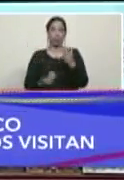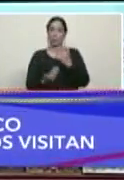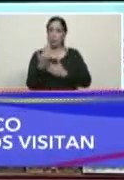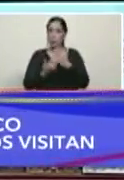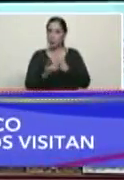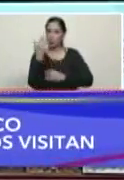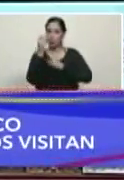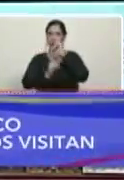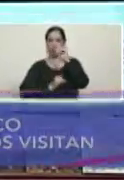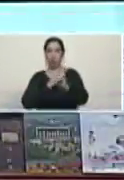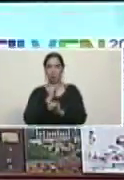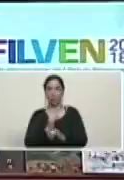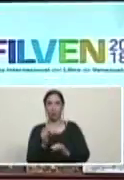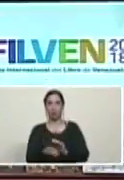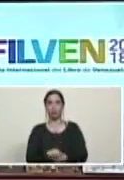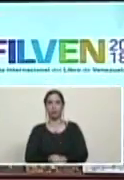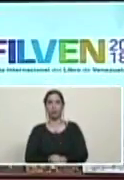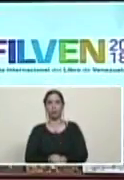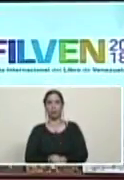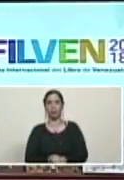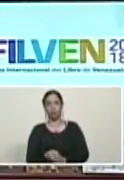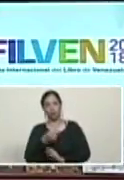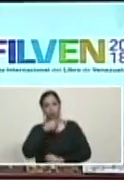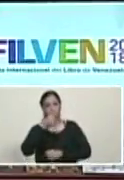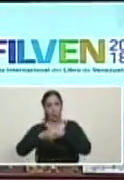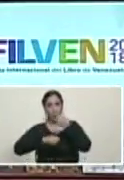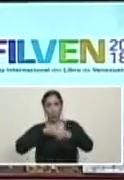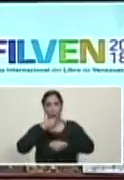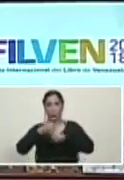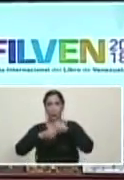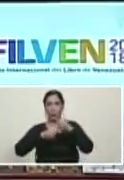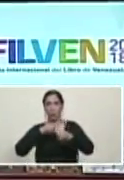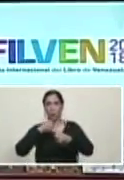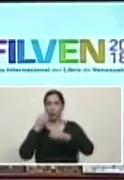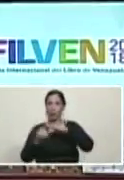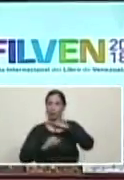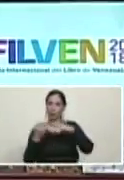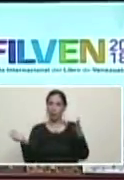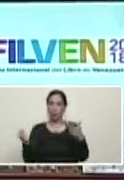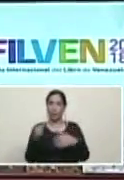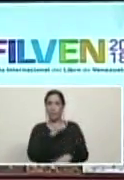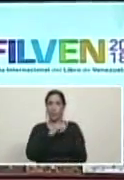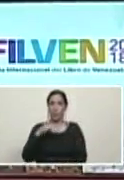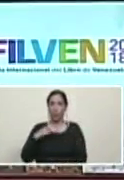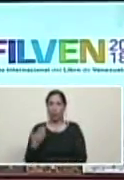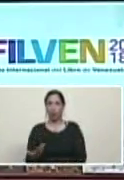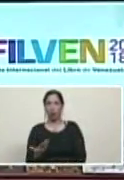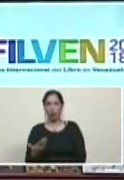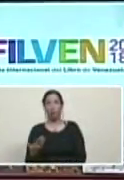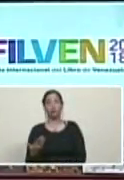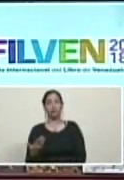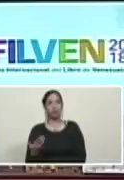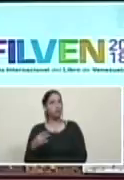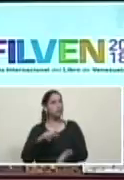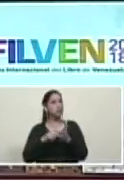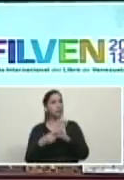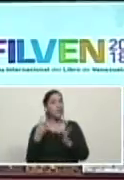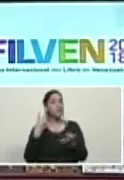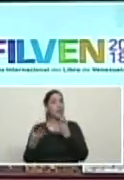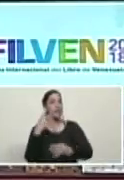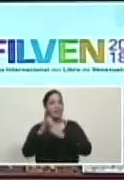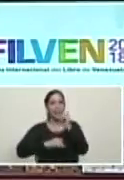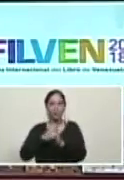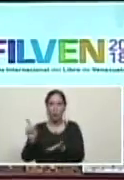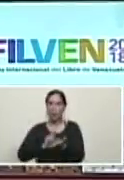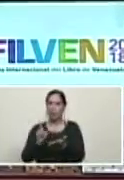internacionales, medios de comunicación, institutos privados. Quiere decir que esta Feria Internacional